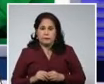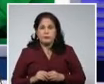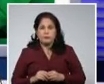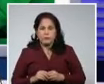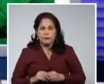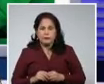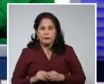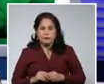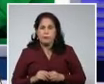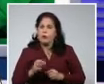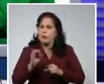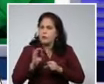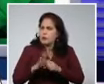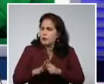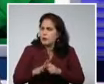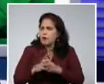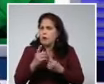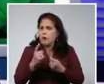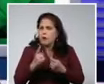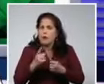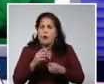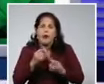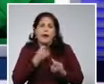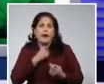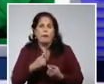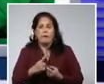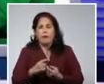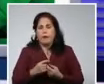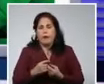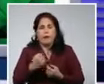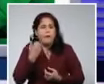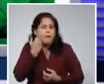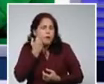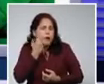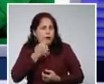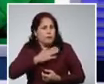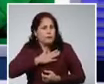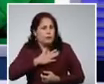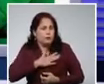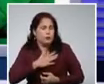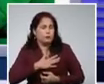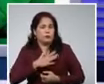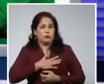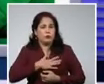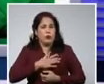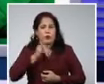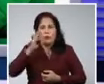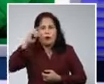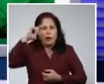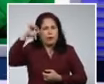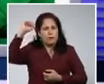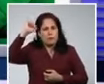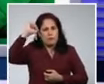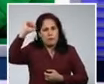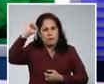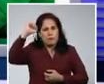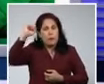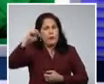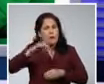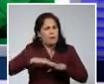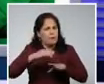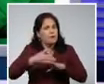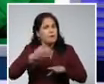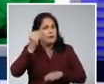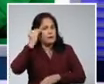síntomas iniciales caracterizados por fiebre, tos y dolor de cabeza. Se identificó por